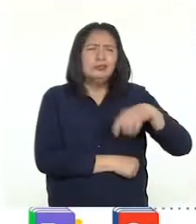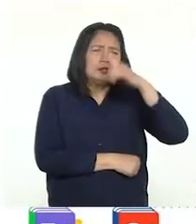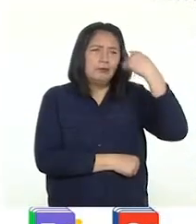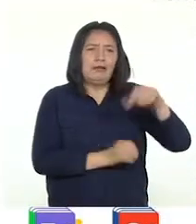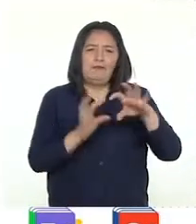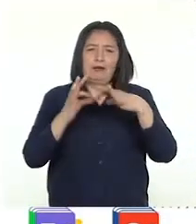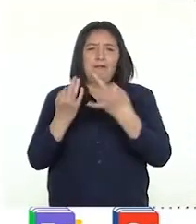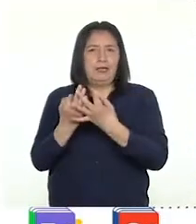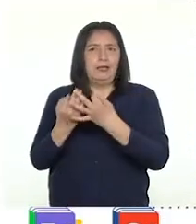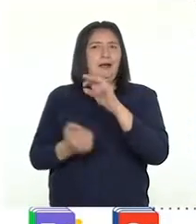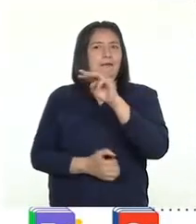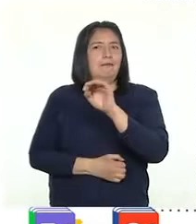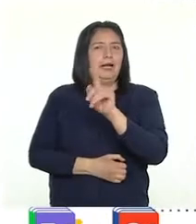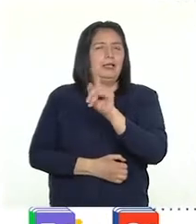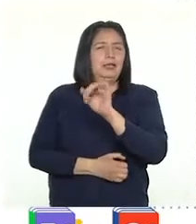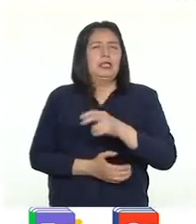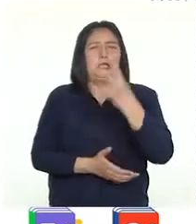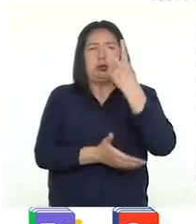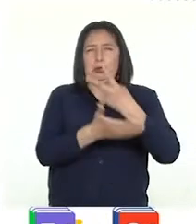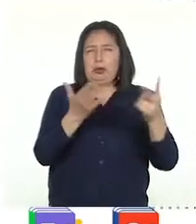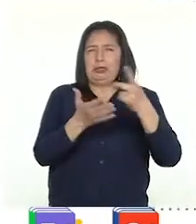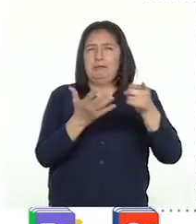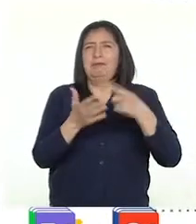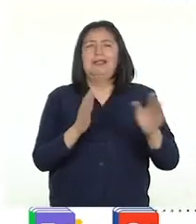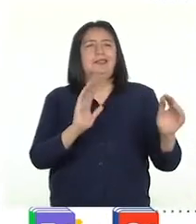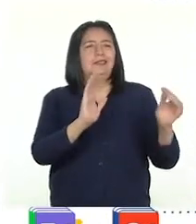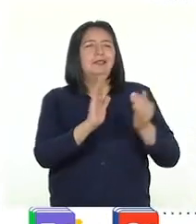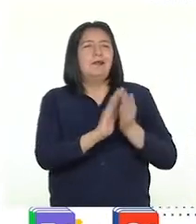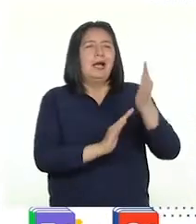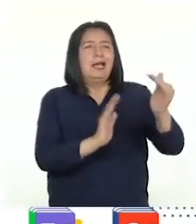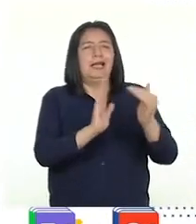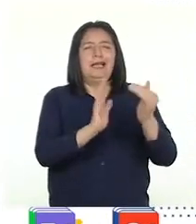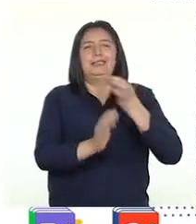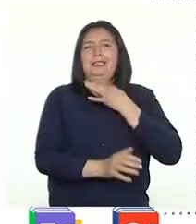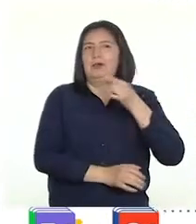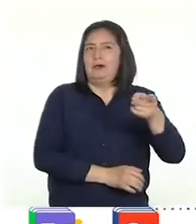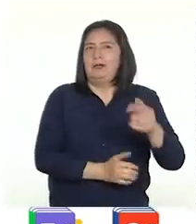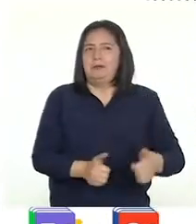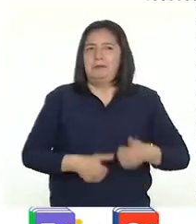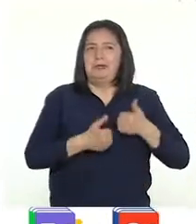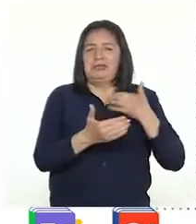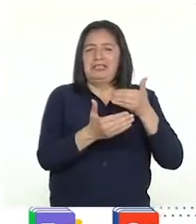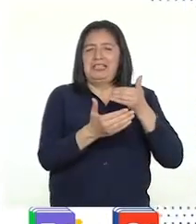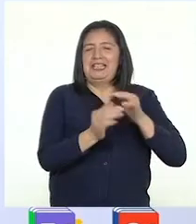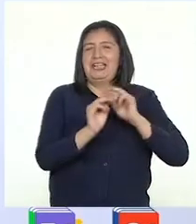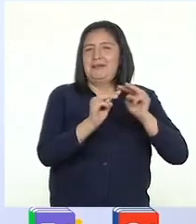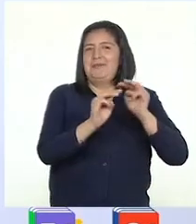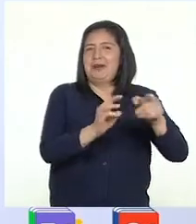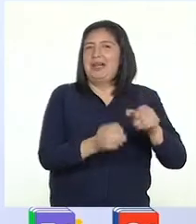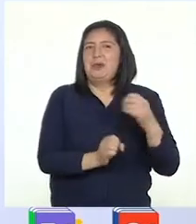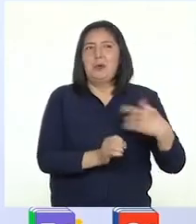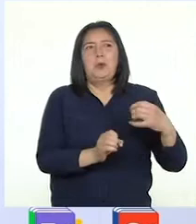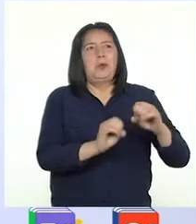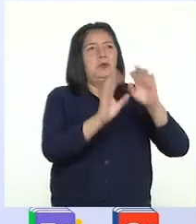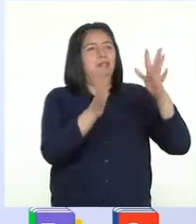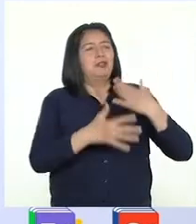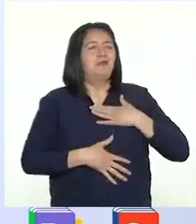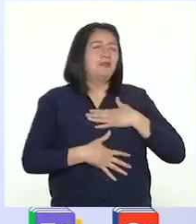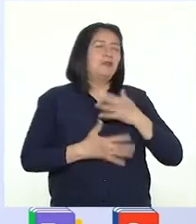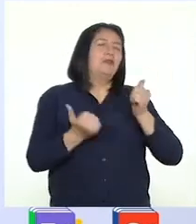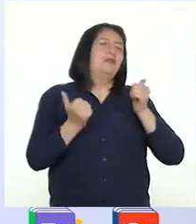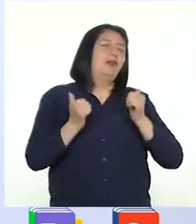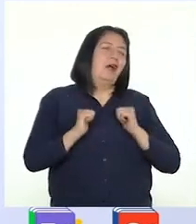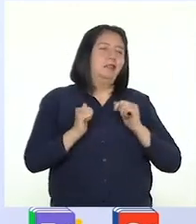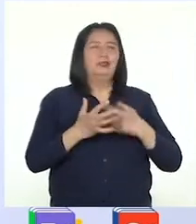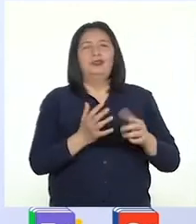familia Martínez pasa un par de semanas en casa de los abuelos, quienes viven cerca de la playa. Son días de diversión,